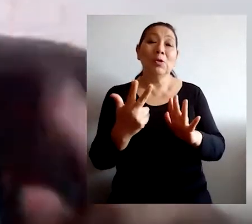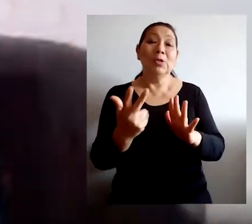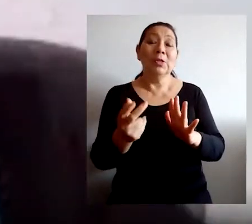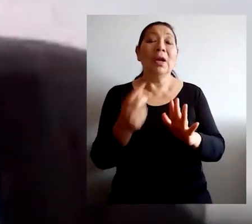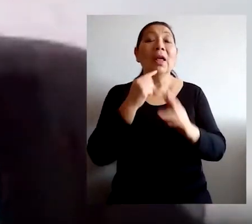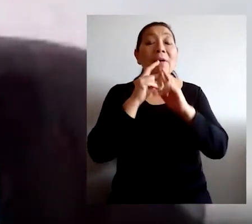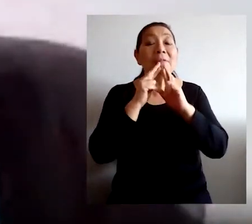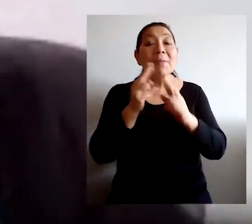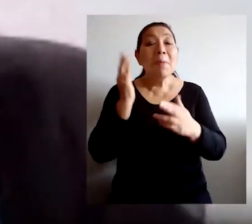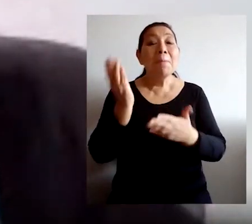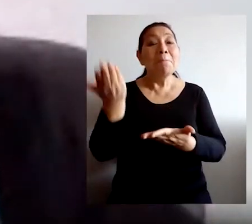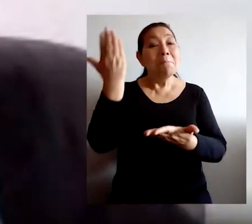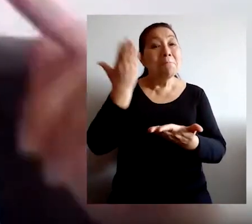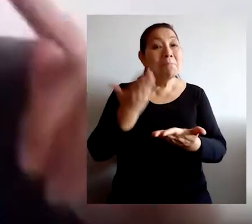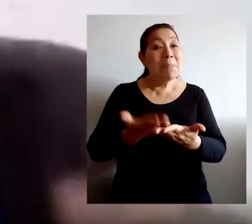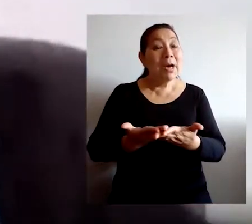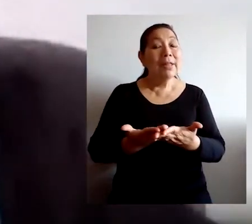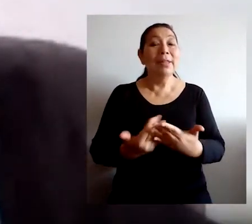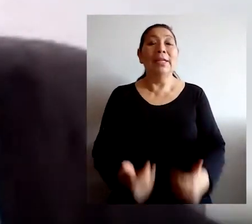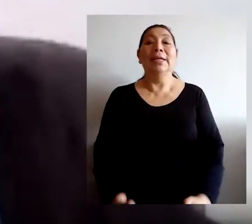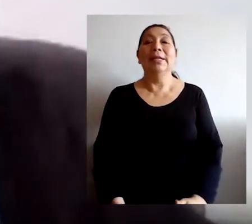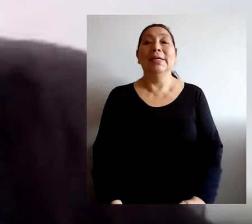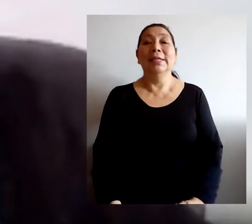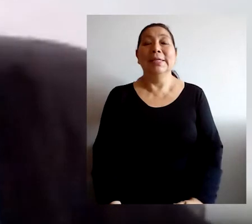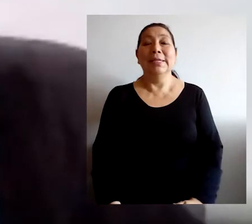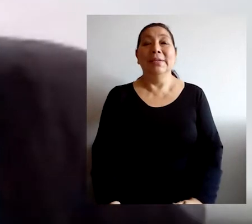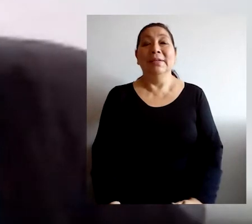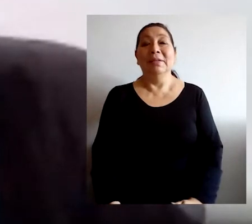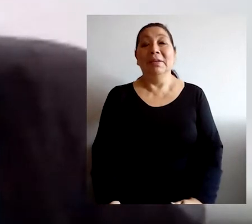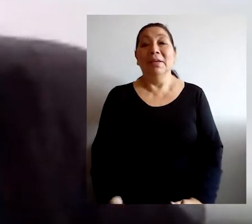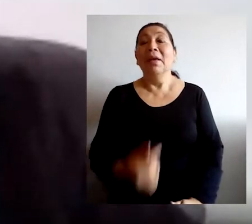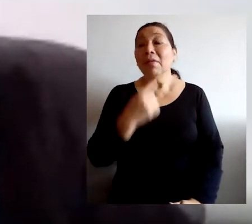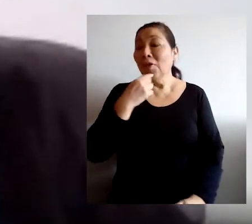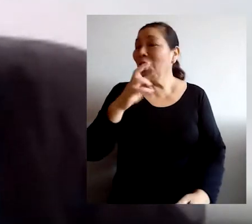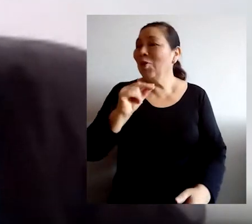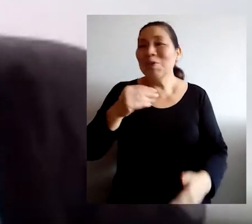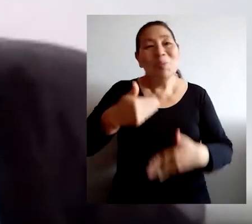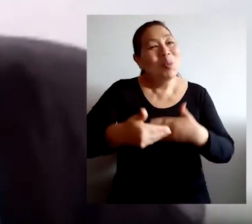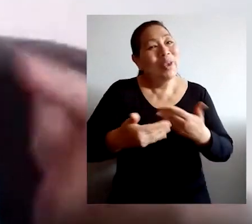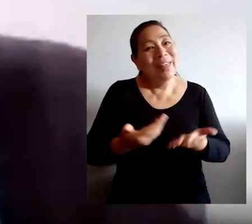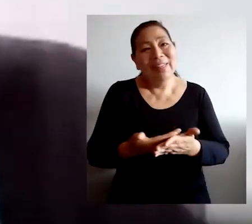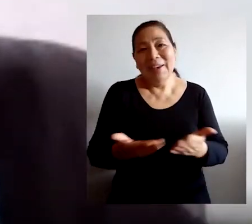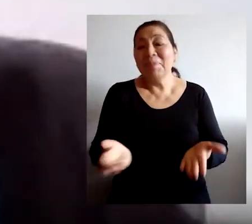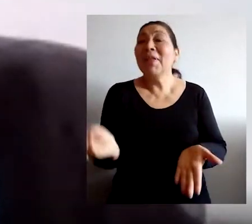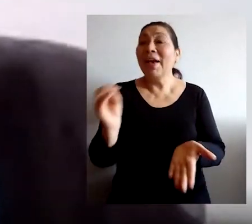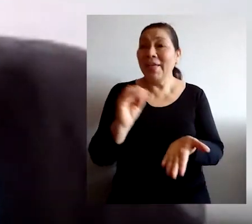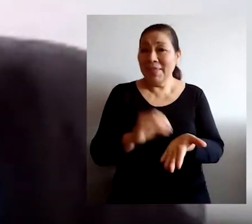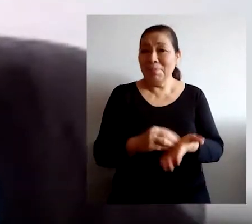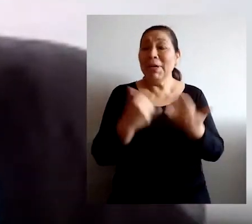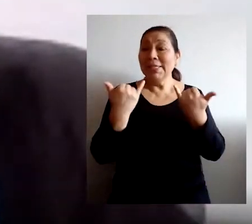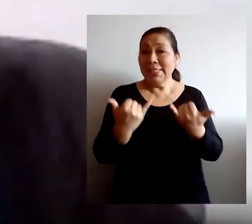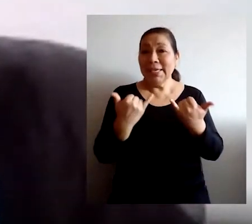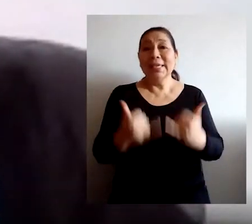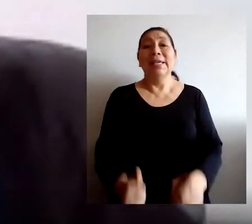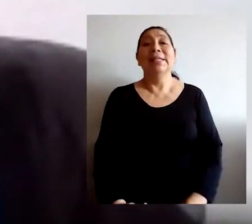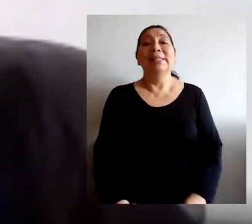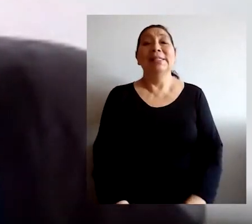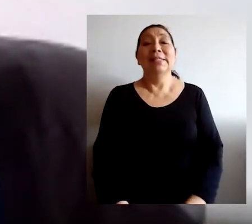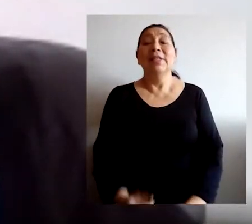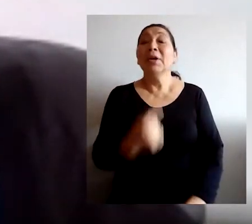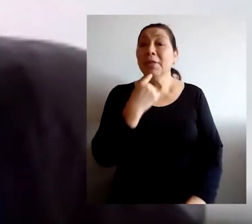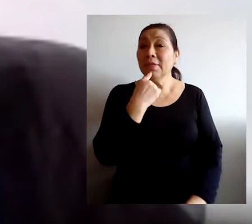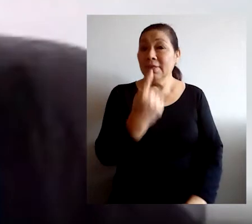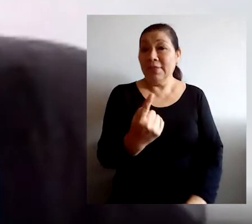en la contestación de demanda, al alegar causales de improcedencia. Y además, en esa sentencia que